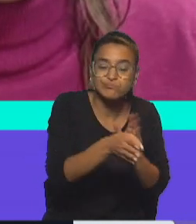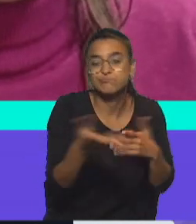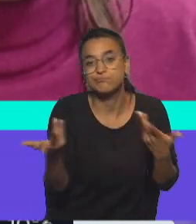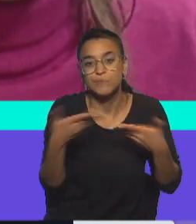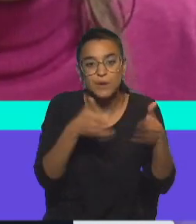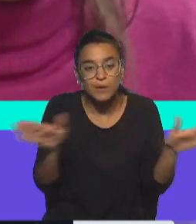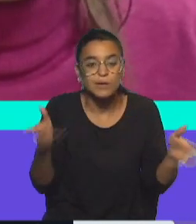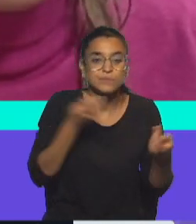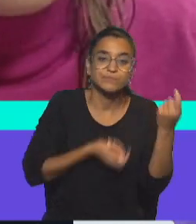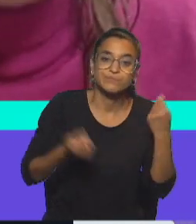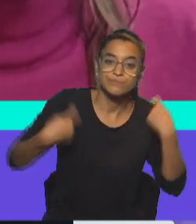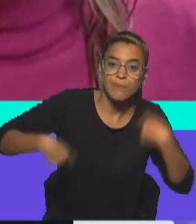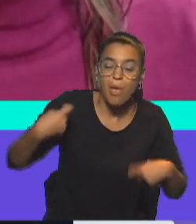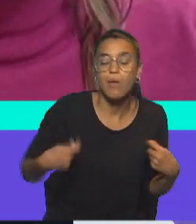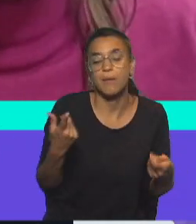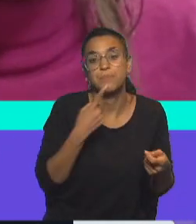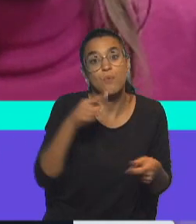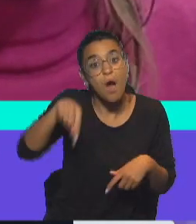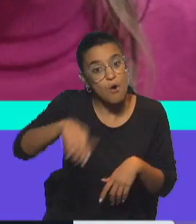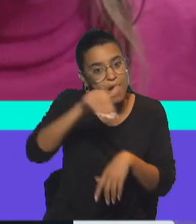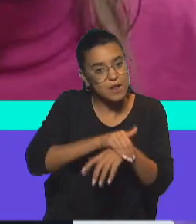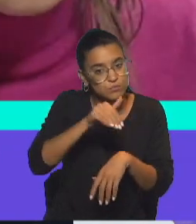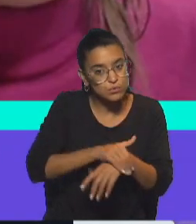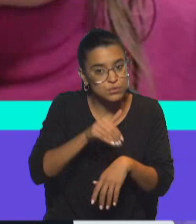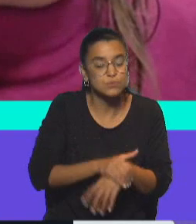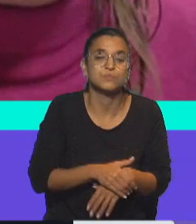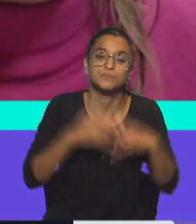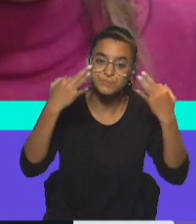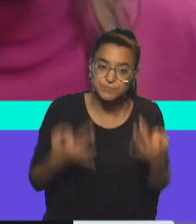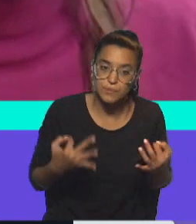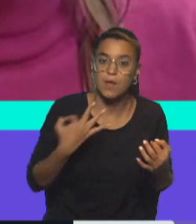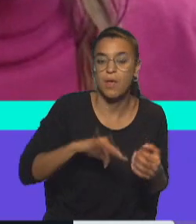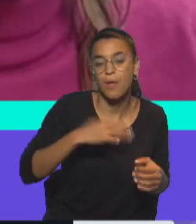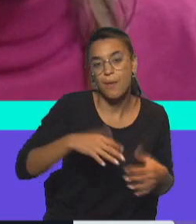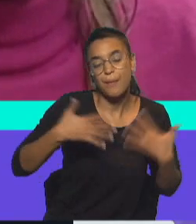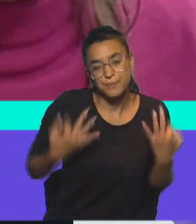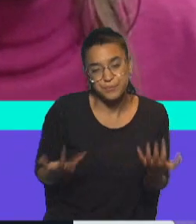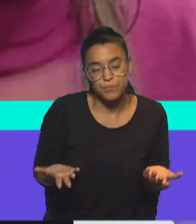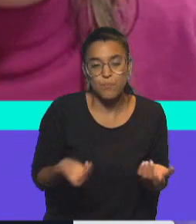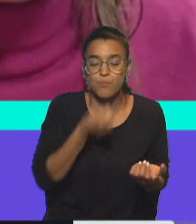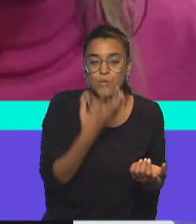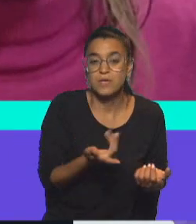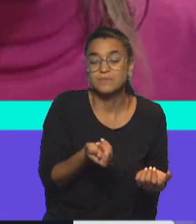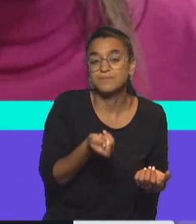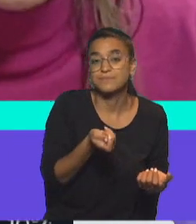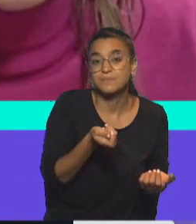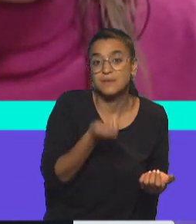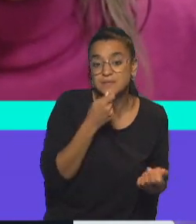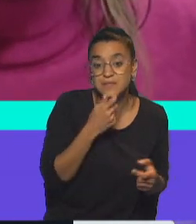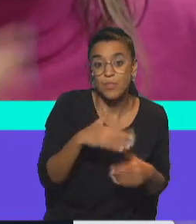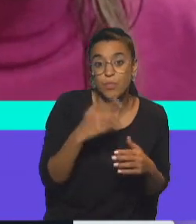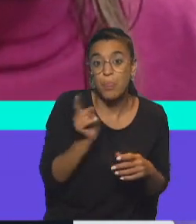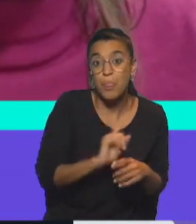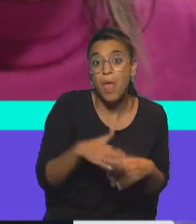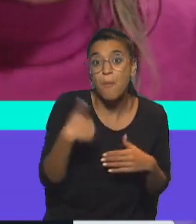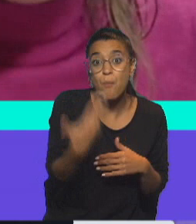tener responsabilidad, hacer lo que se puede y no hacer lo que no se puede, porque después, si no, lamentamos nuevos cierres,